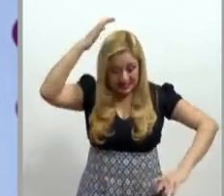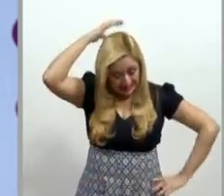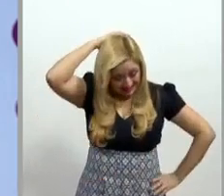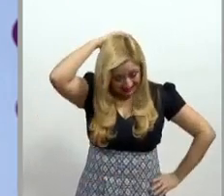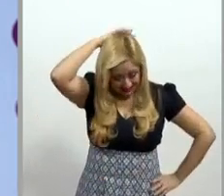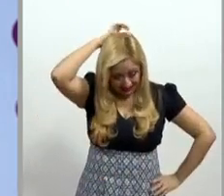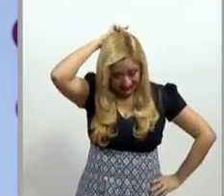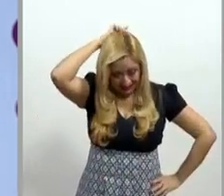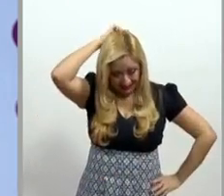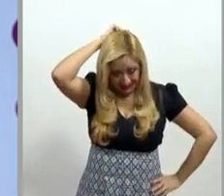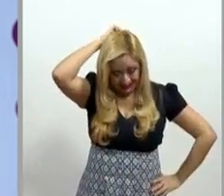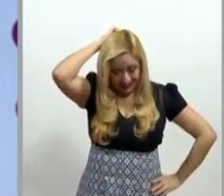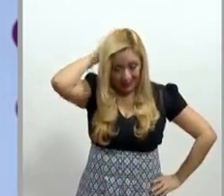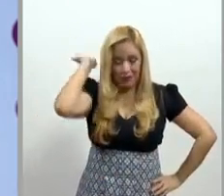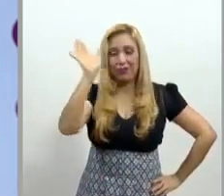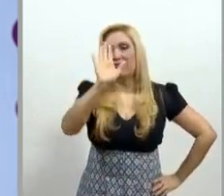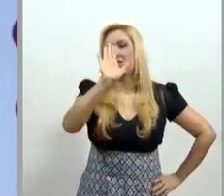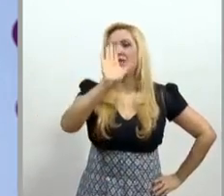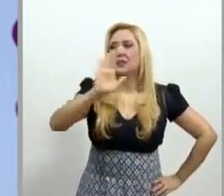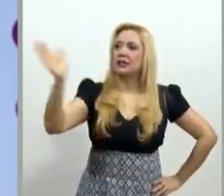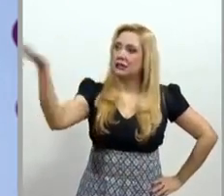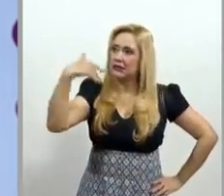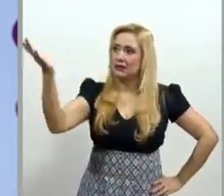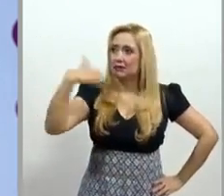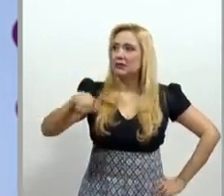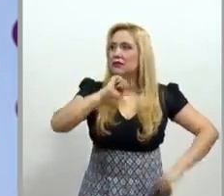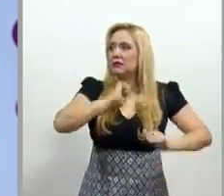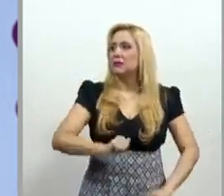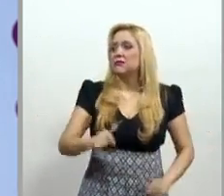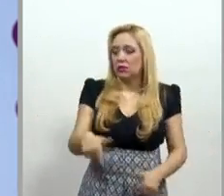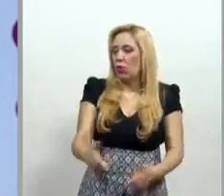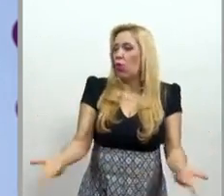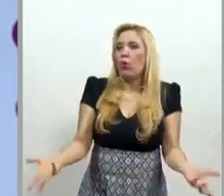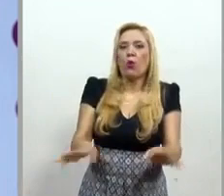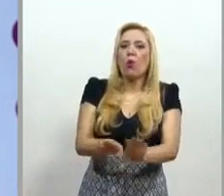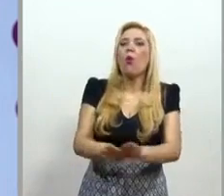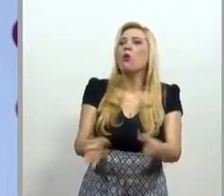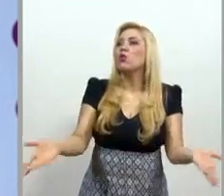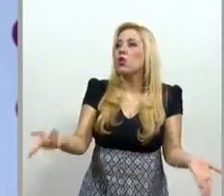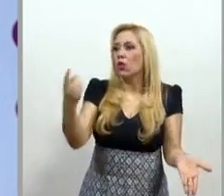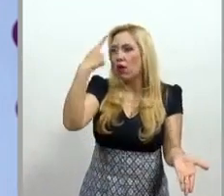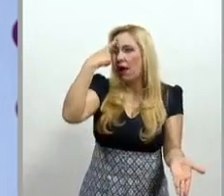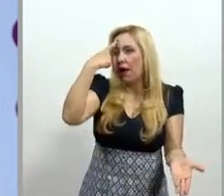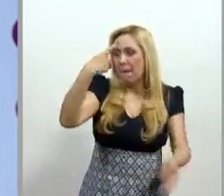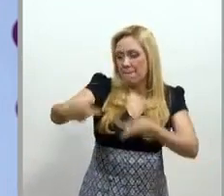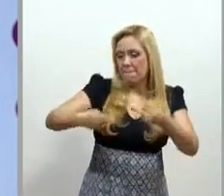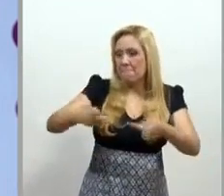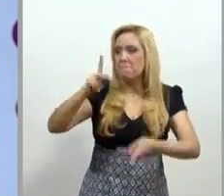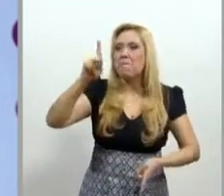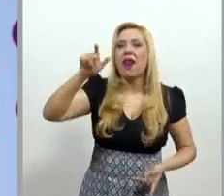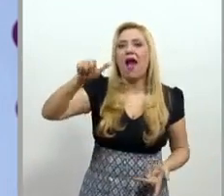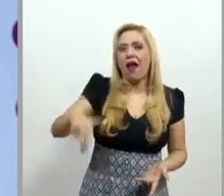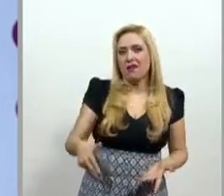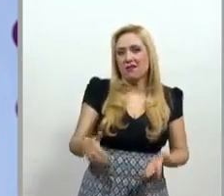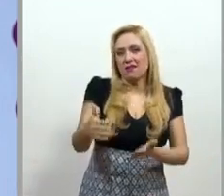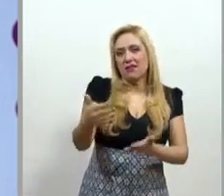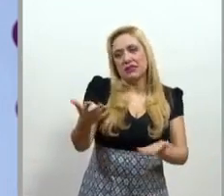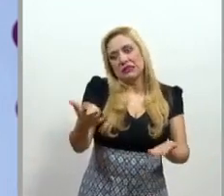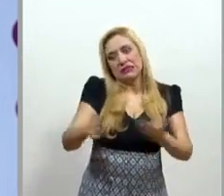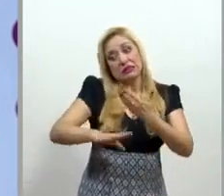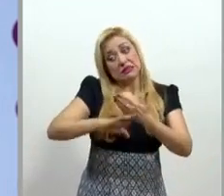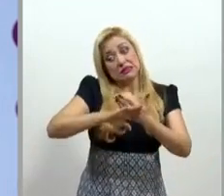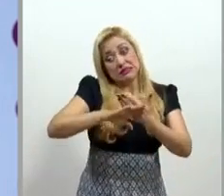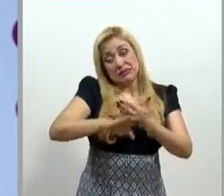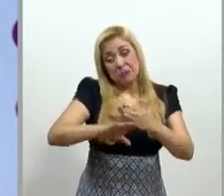es que vengan las autoridades especializadas y nos den un plan para poder evitar menos daños y para poder